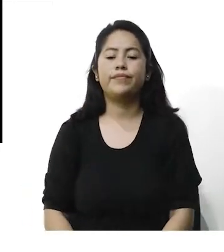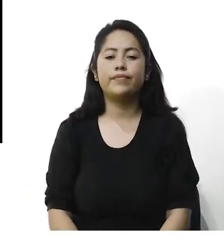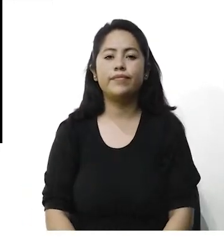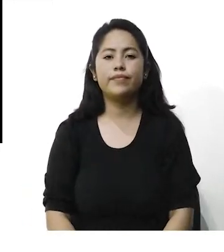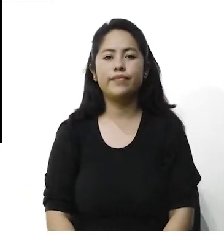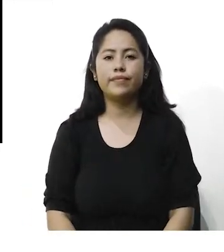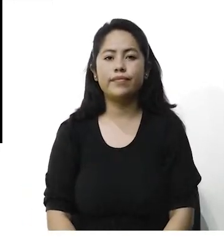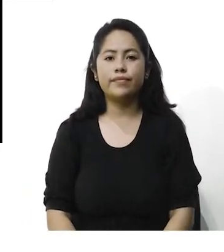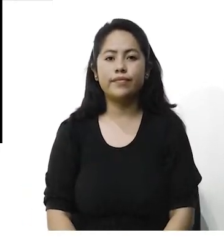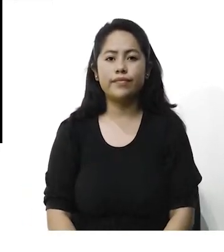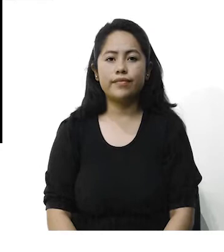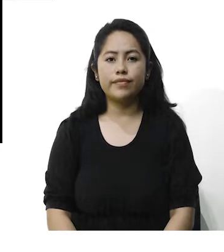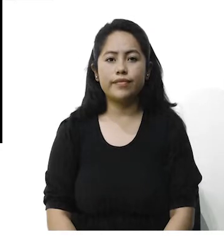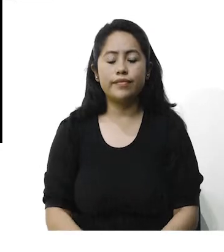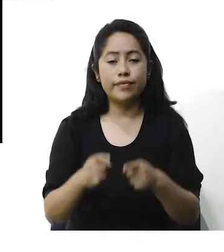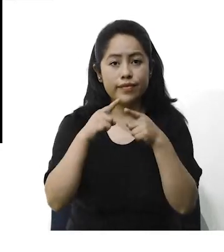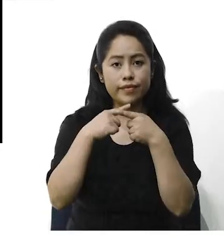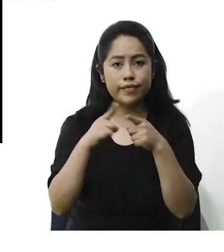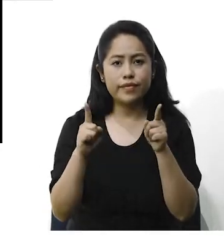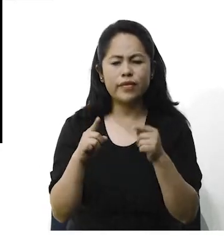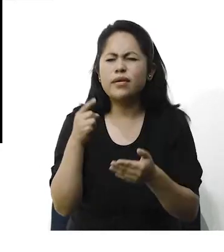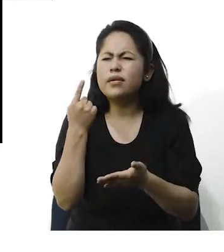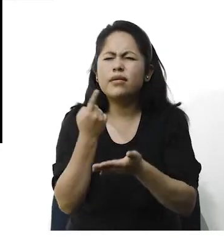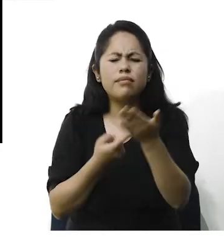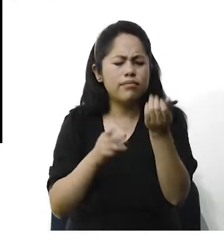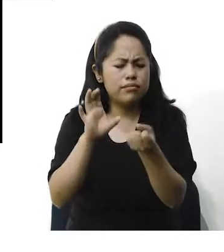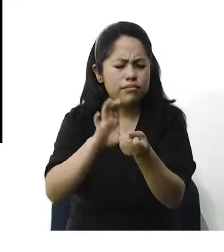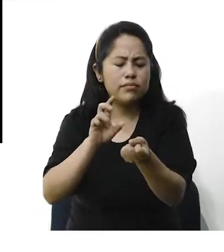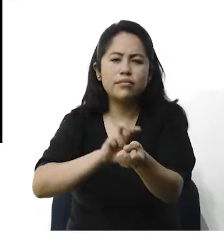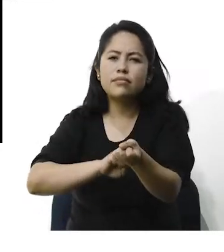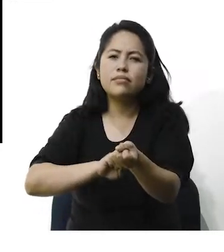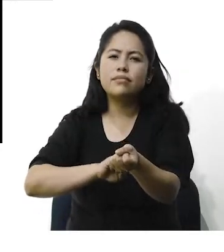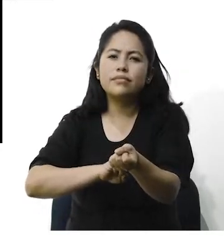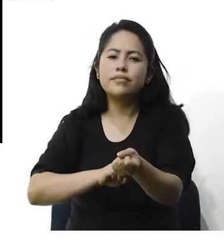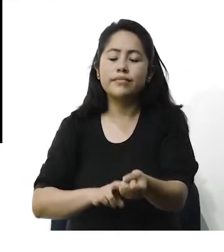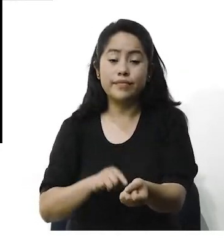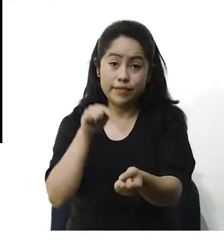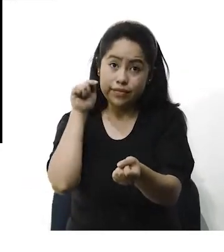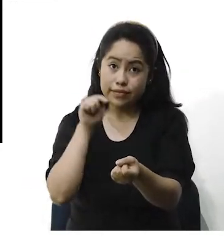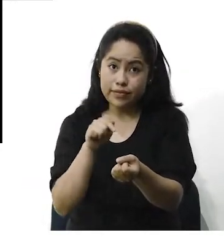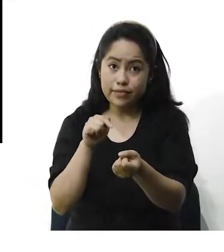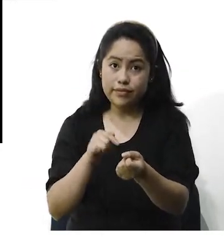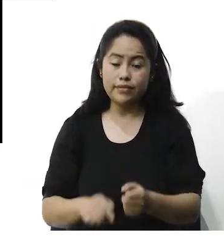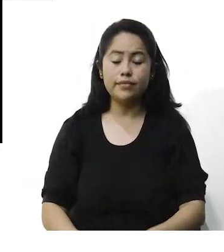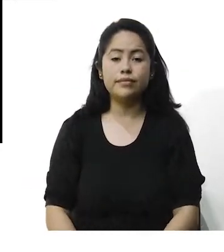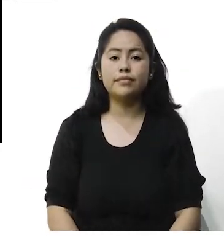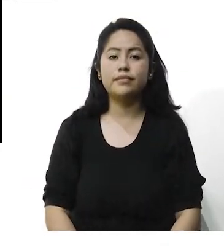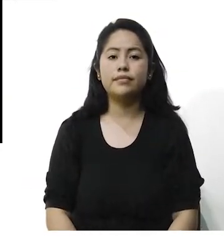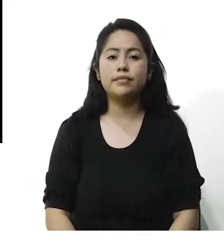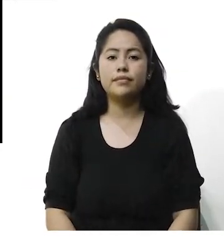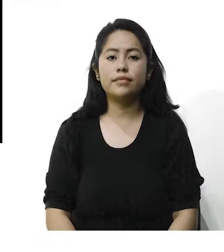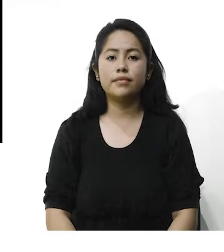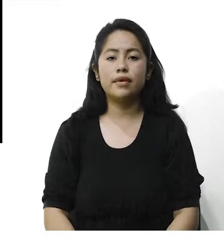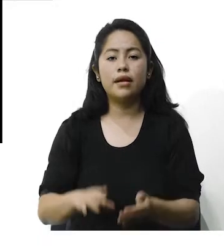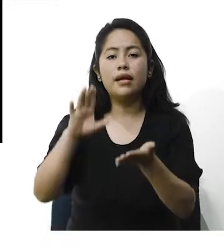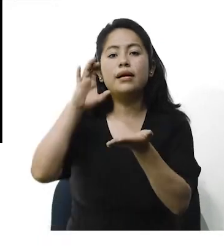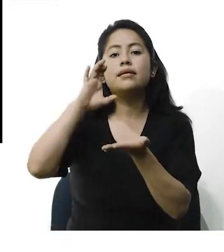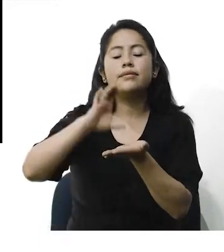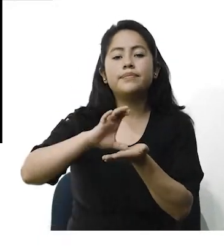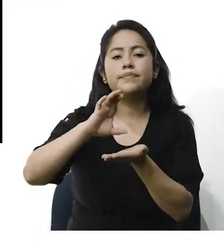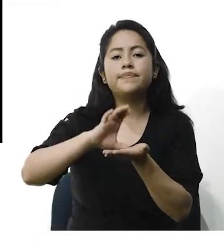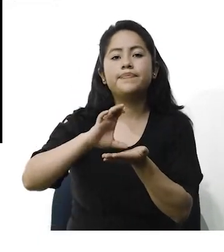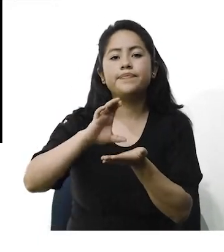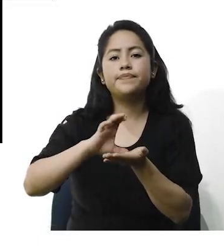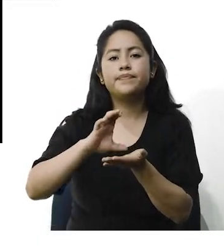neuronas. Pero, ¿qué son las neuronas? Las neuronas son unas células